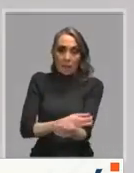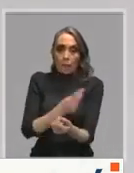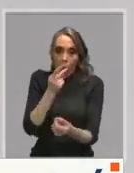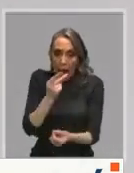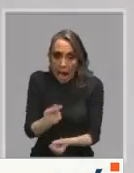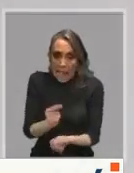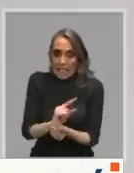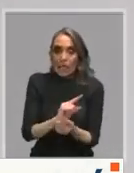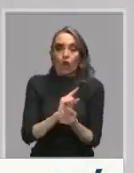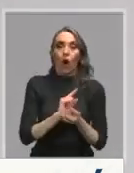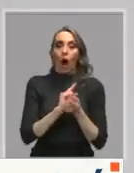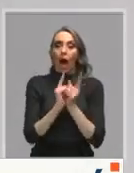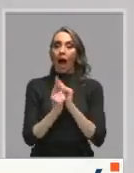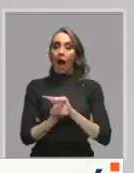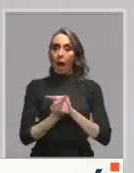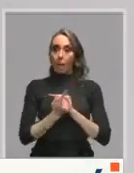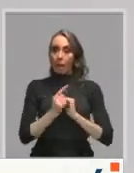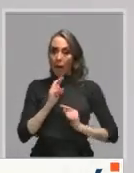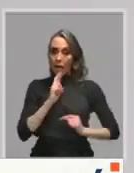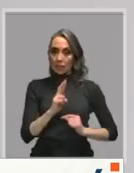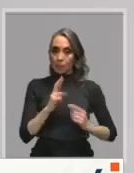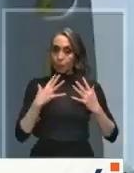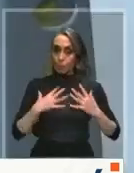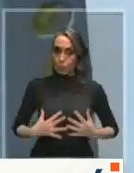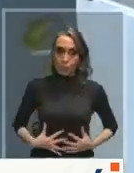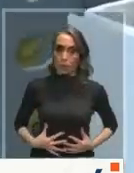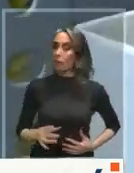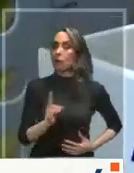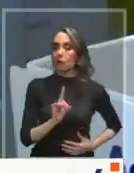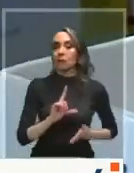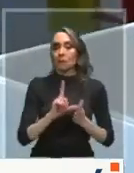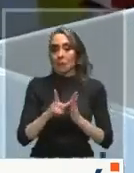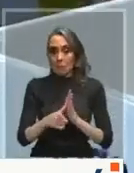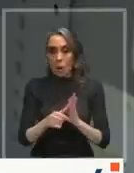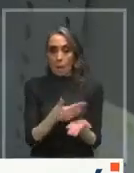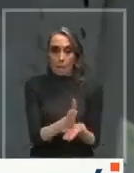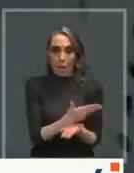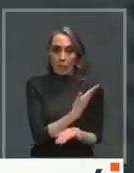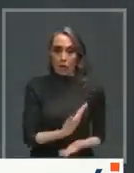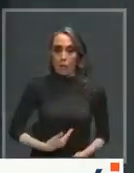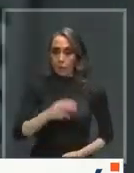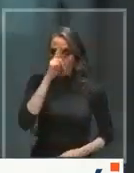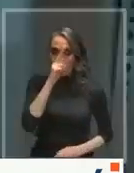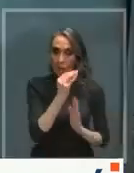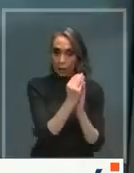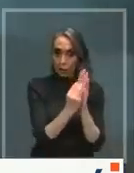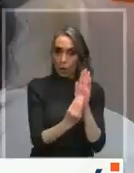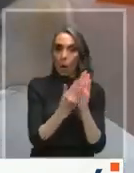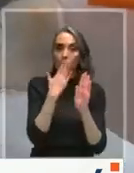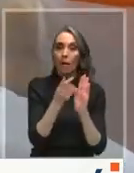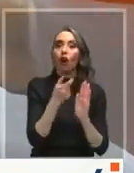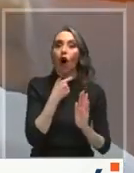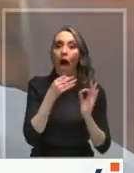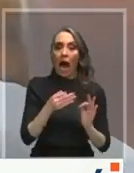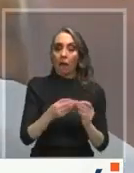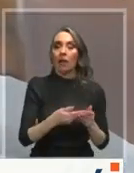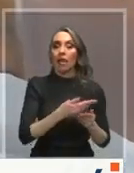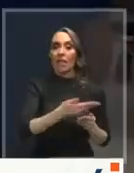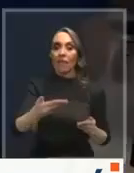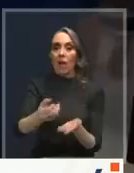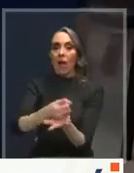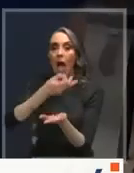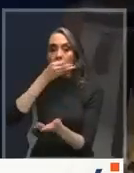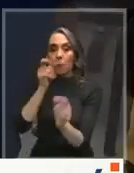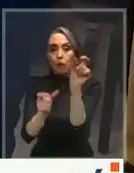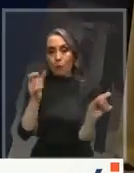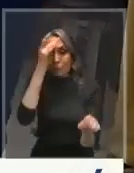inmediata en la clínica de los pacientes. El plan de acción del gobierno peruano incluye mejorar y garantizar el abastecimiento de fármacos